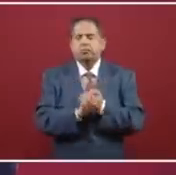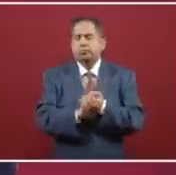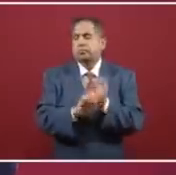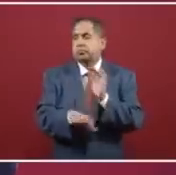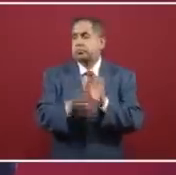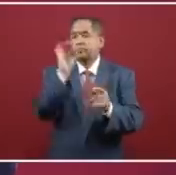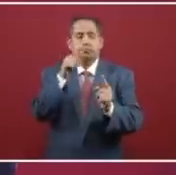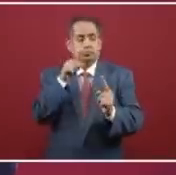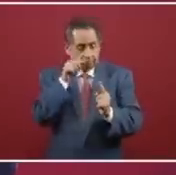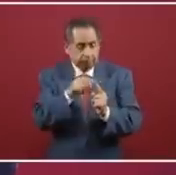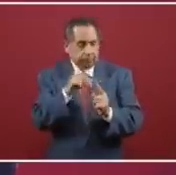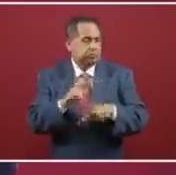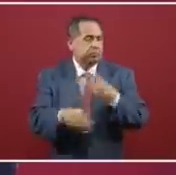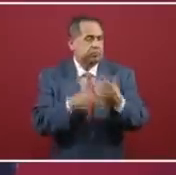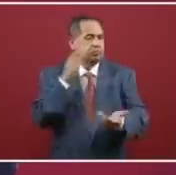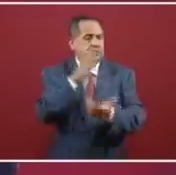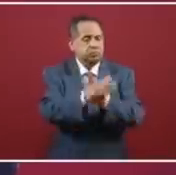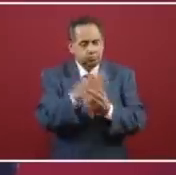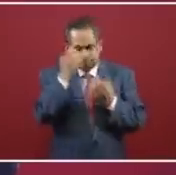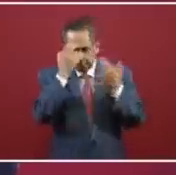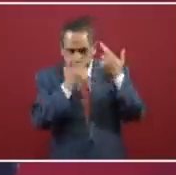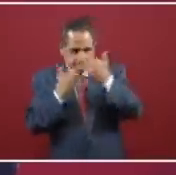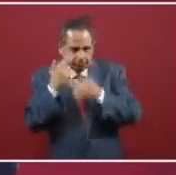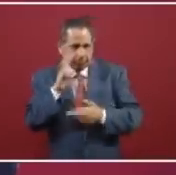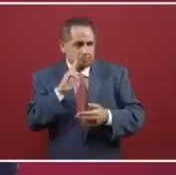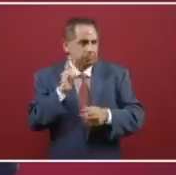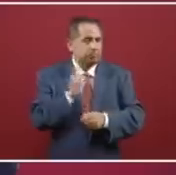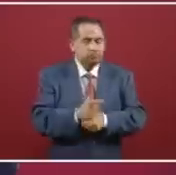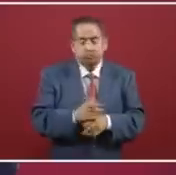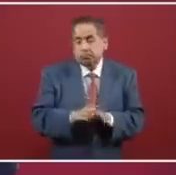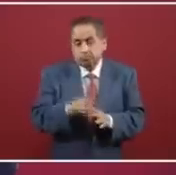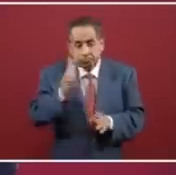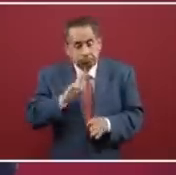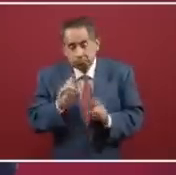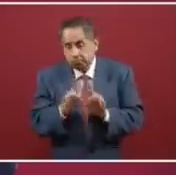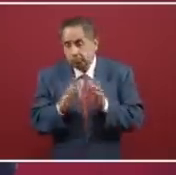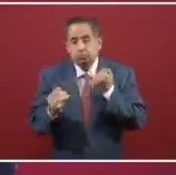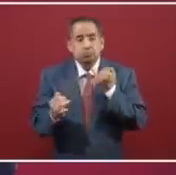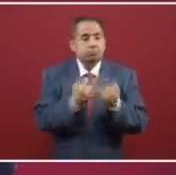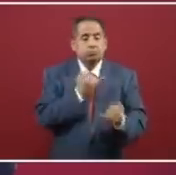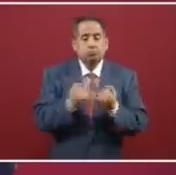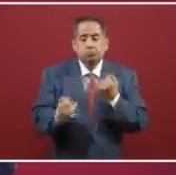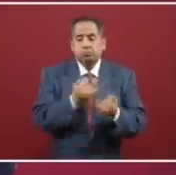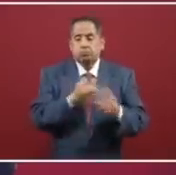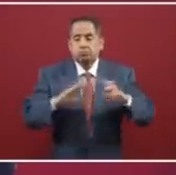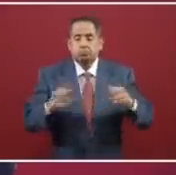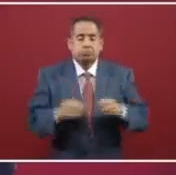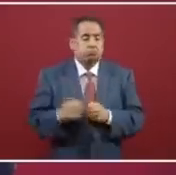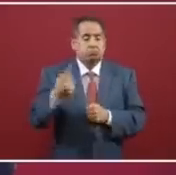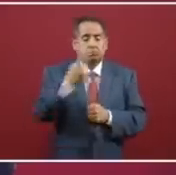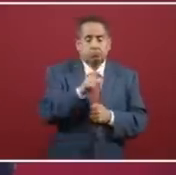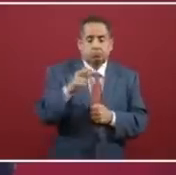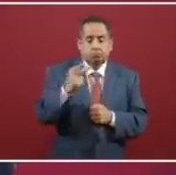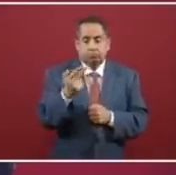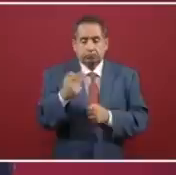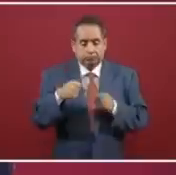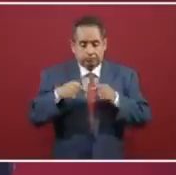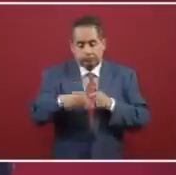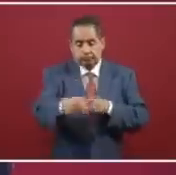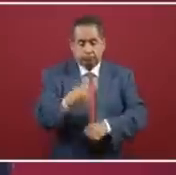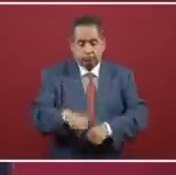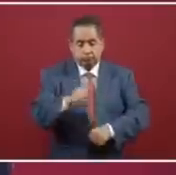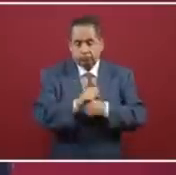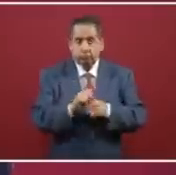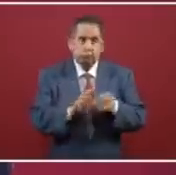vamos a sortear las las verificaciones vamos a realizar el 125 verificaciones en esta